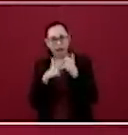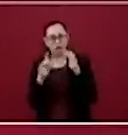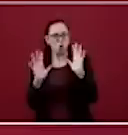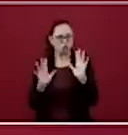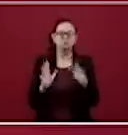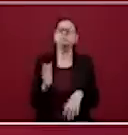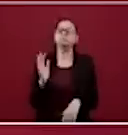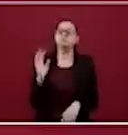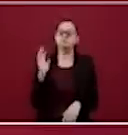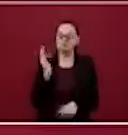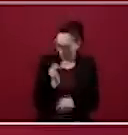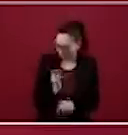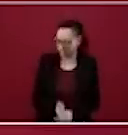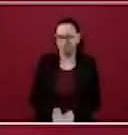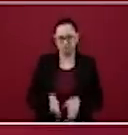abordemos,